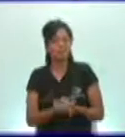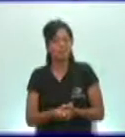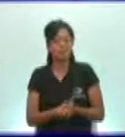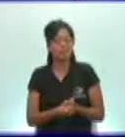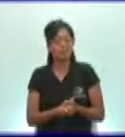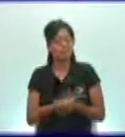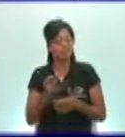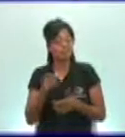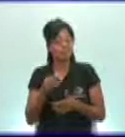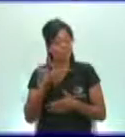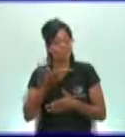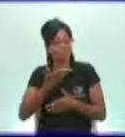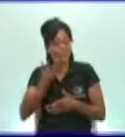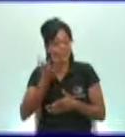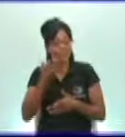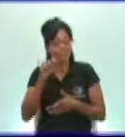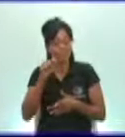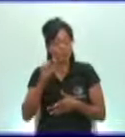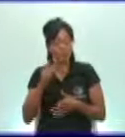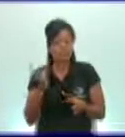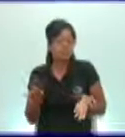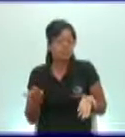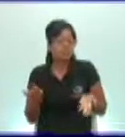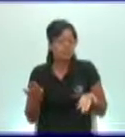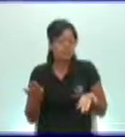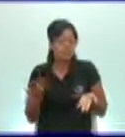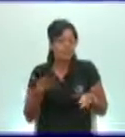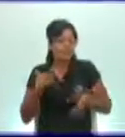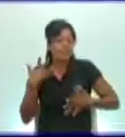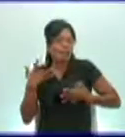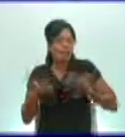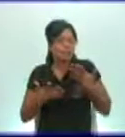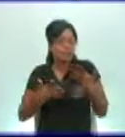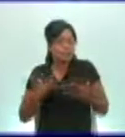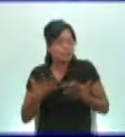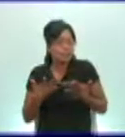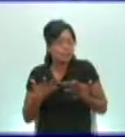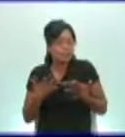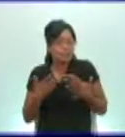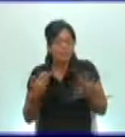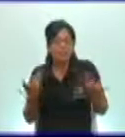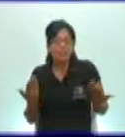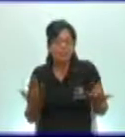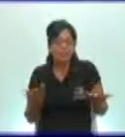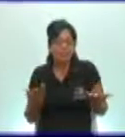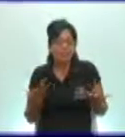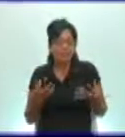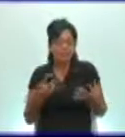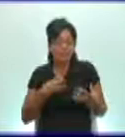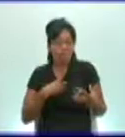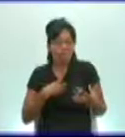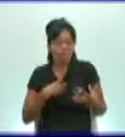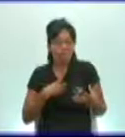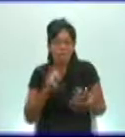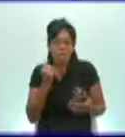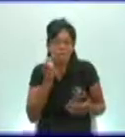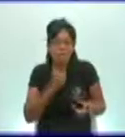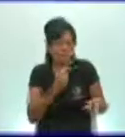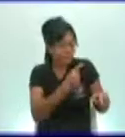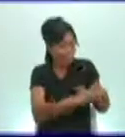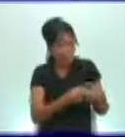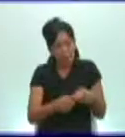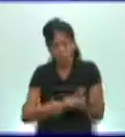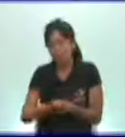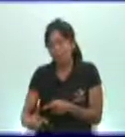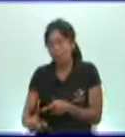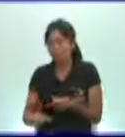una actividad que agrupa a mucho más elementos, porque ya ustedes tienen que ir ganando